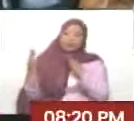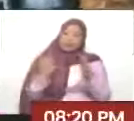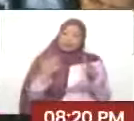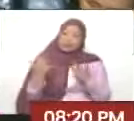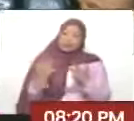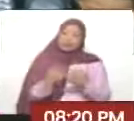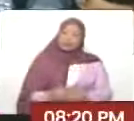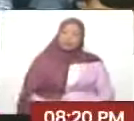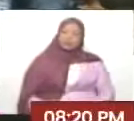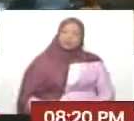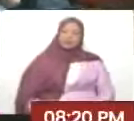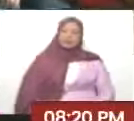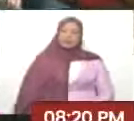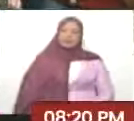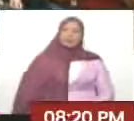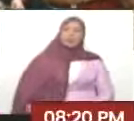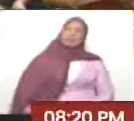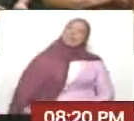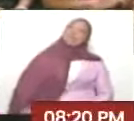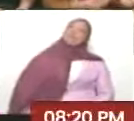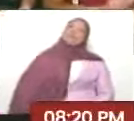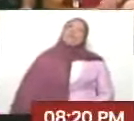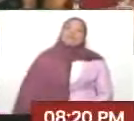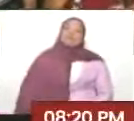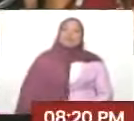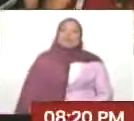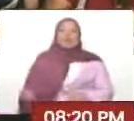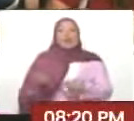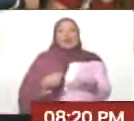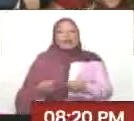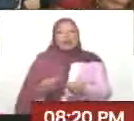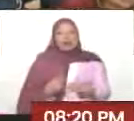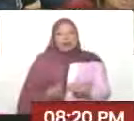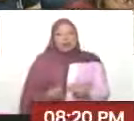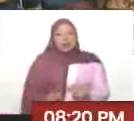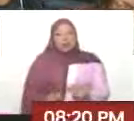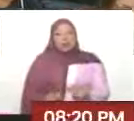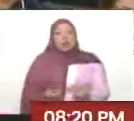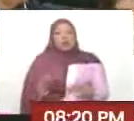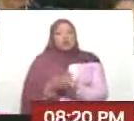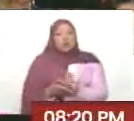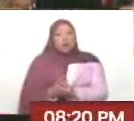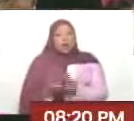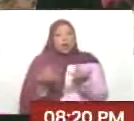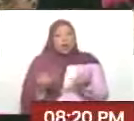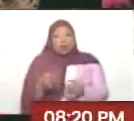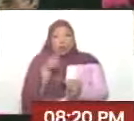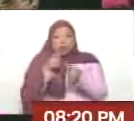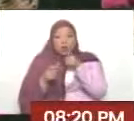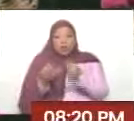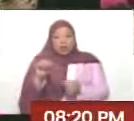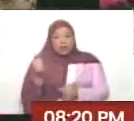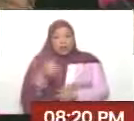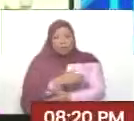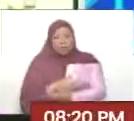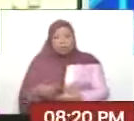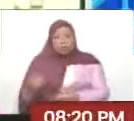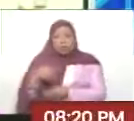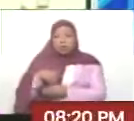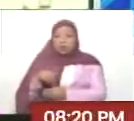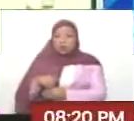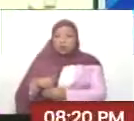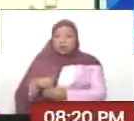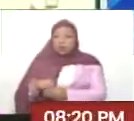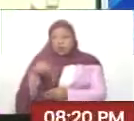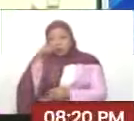presidente. Y además el carácter vinculante, otra vez, ¿no? El carácter vinculante del voto. El carácter vinculante del referéndum. Y son 10 millones de votos del